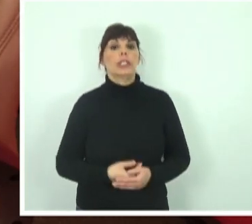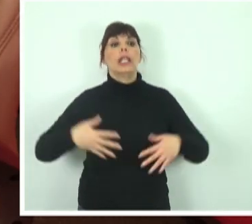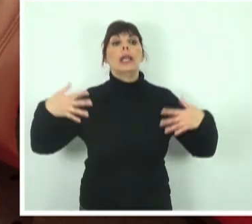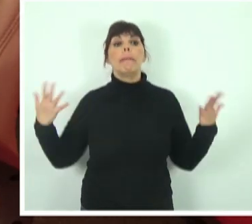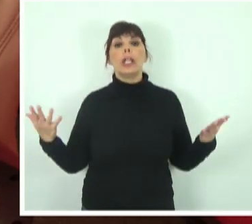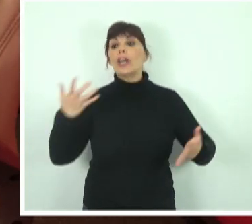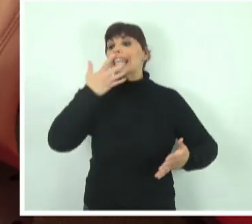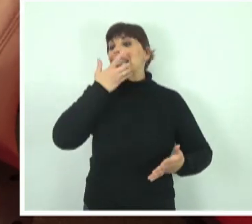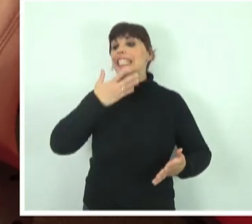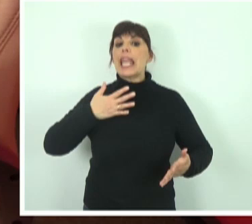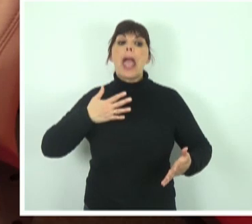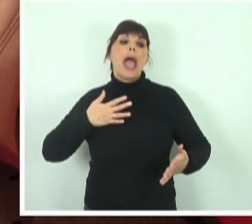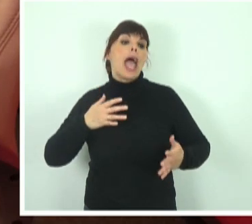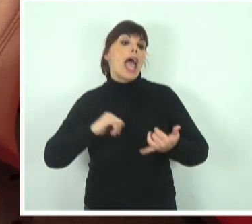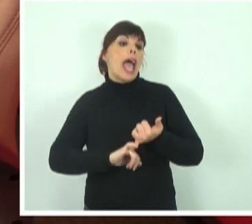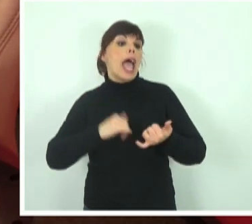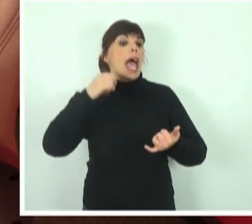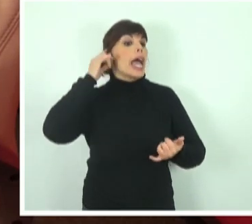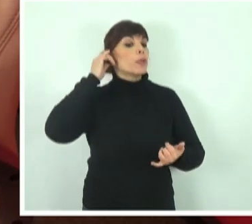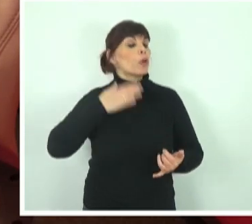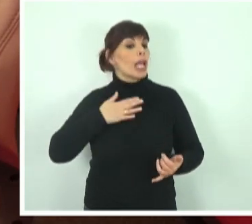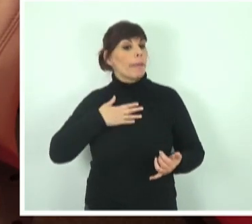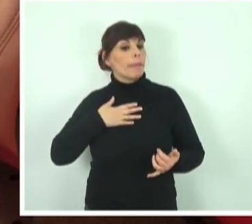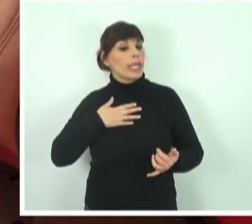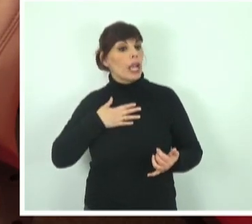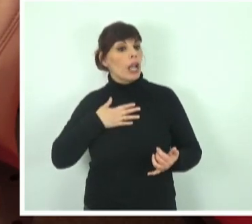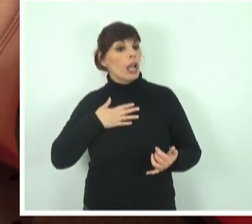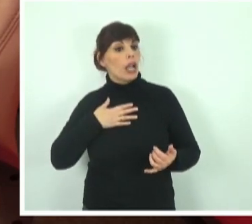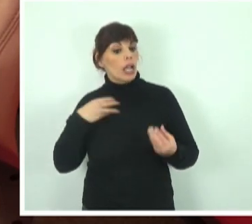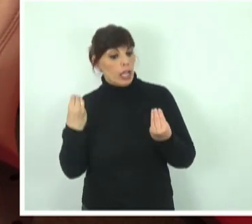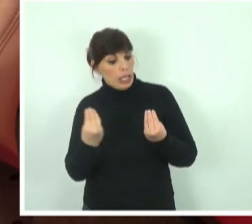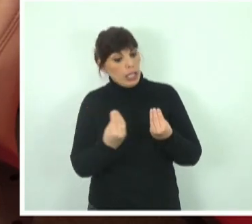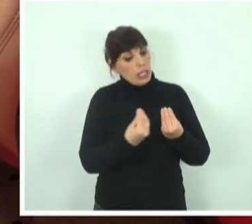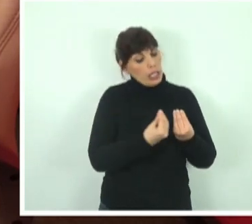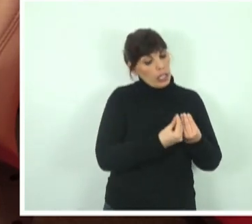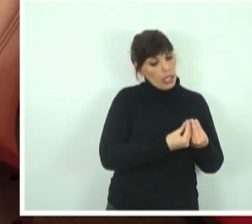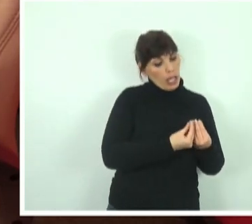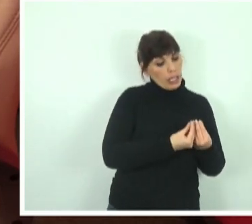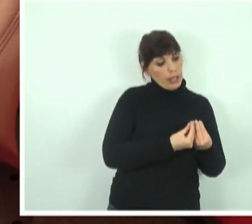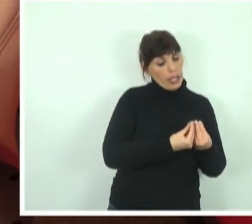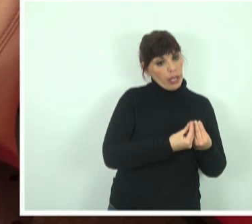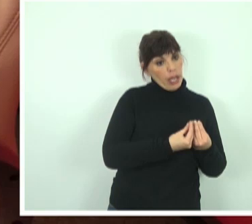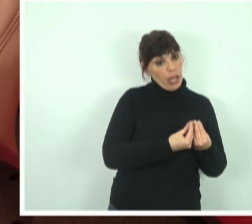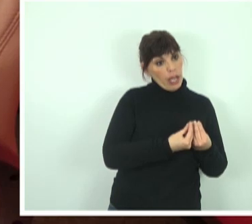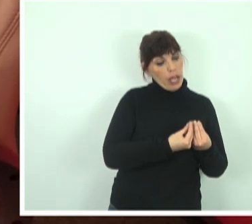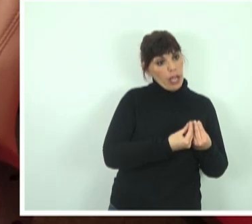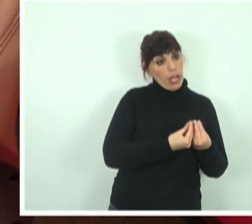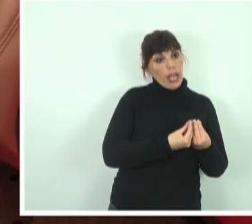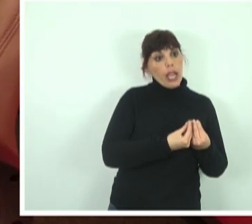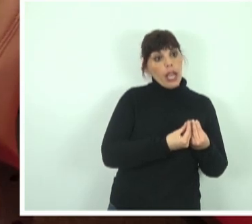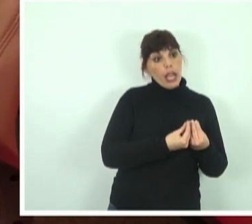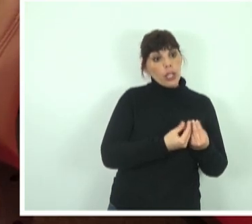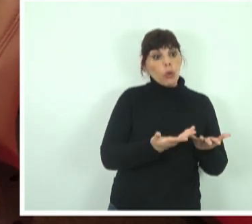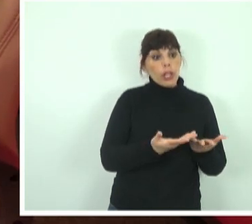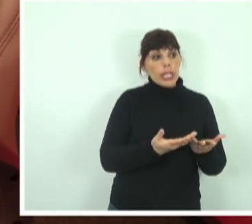esposa se acerca a mí, ya no somos dos, sino delante del Señor somos uno. Y aunque parezca que